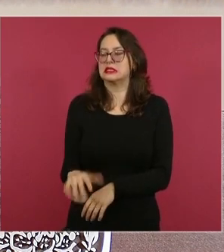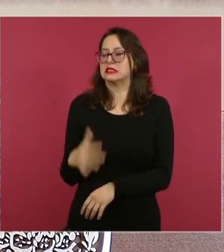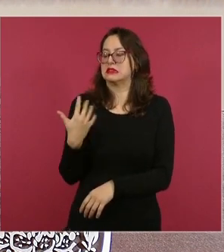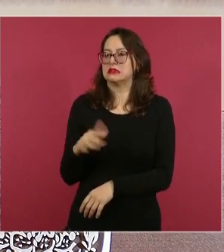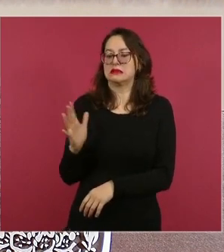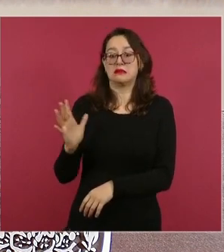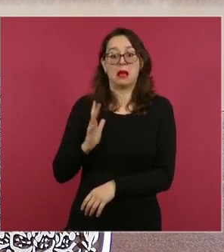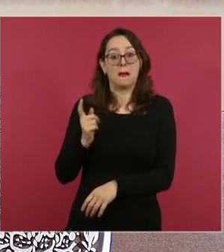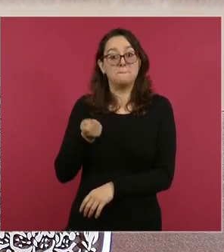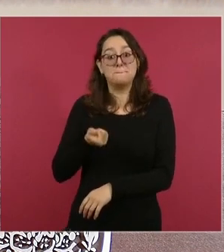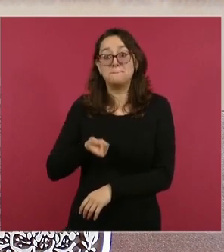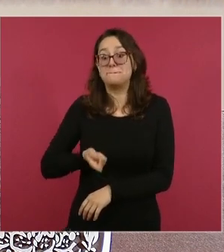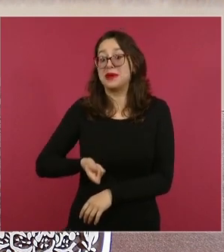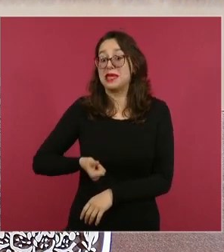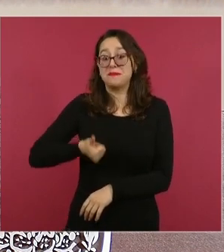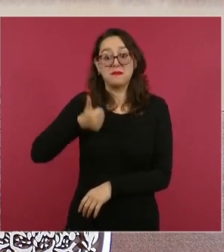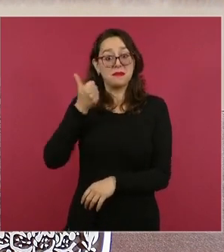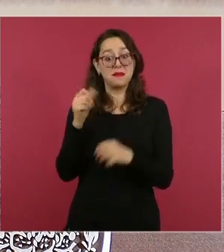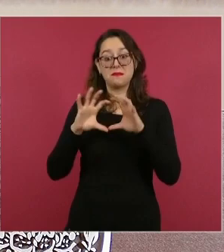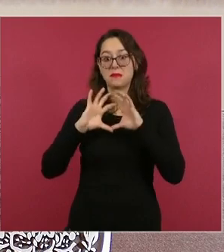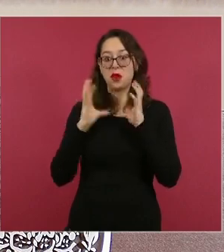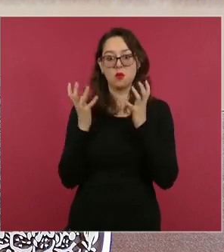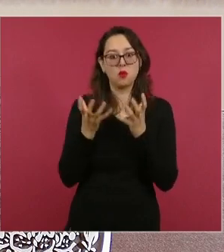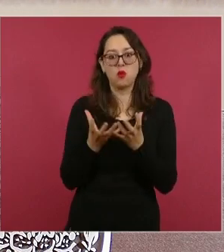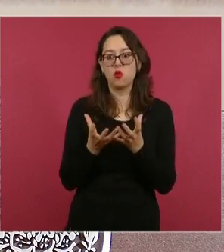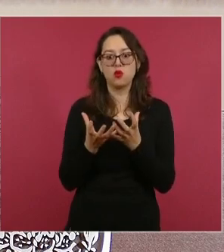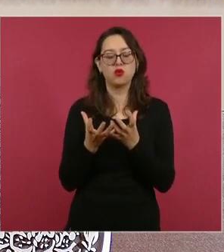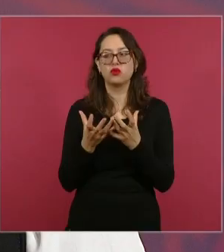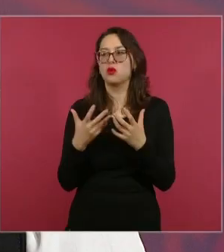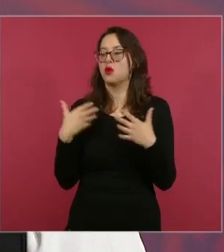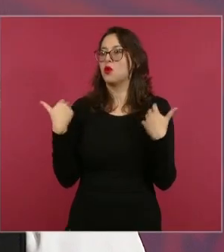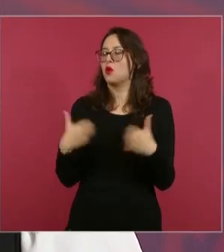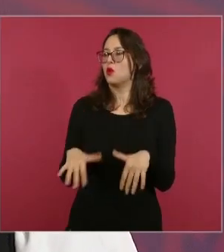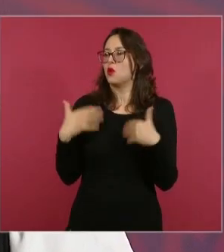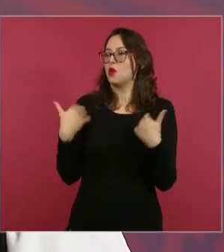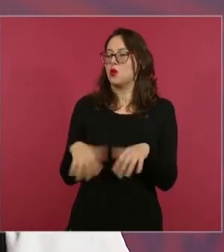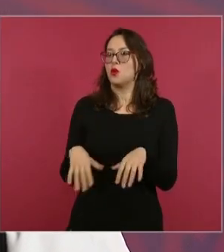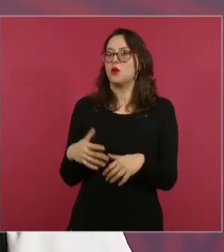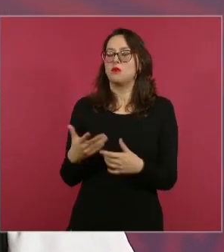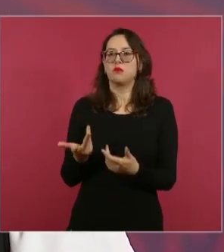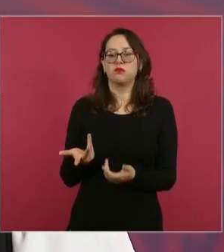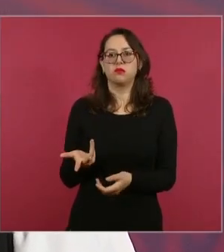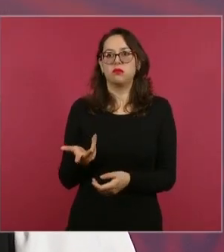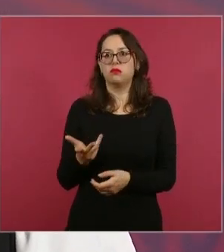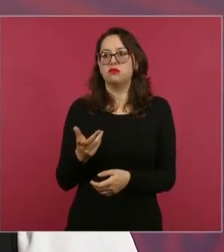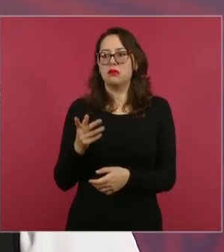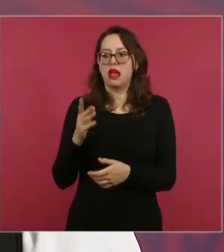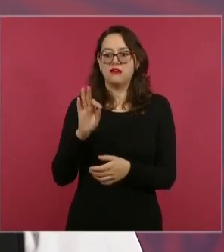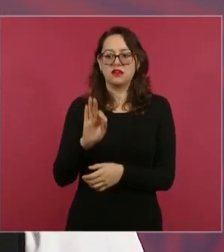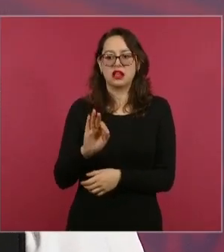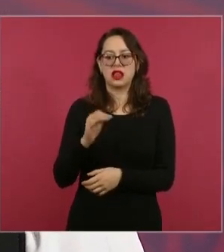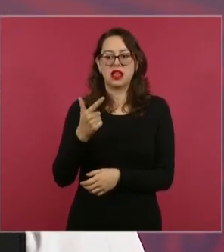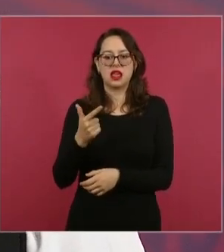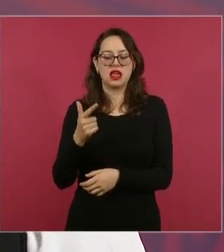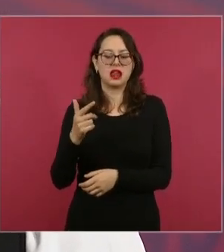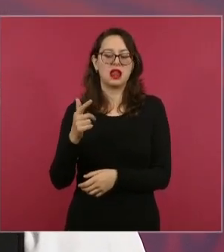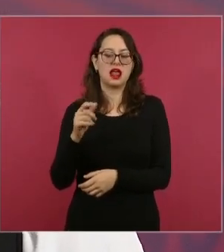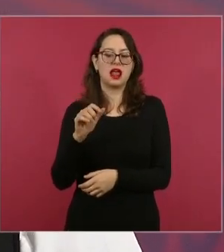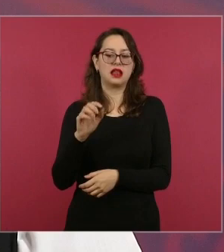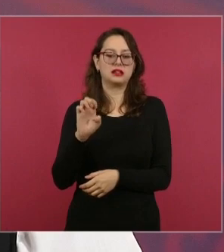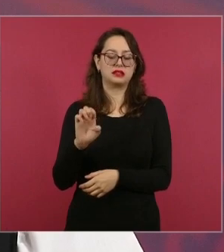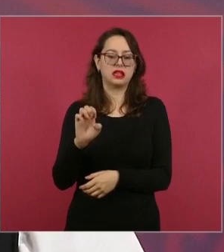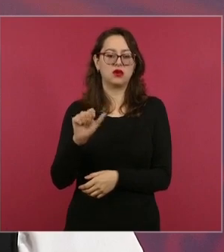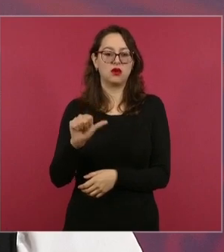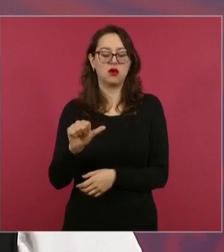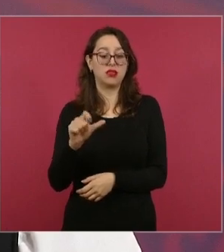sin precedentes que hasta el momento registra lamentable fallecimiento según las cifras de la fiscalía general del estado